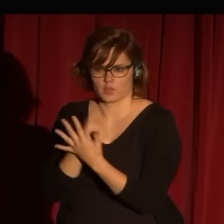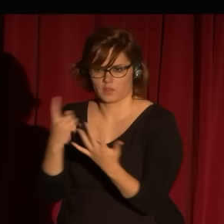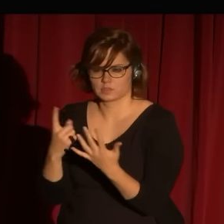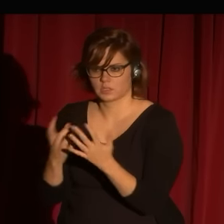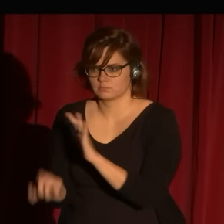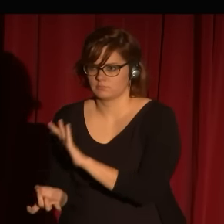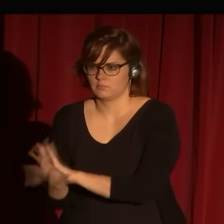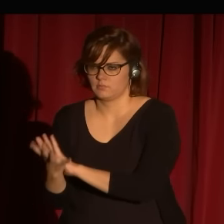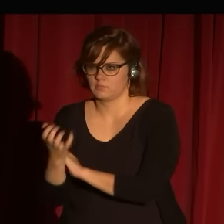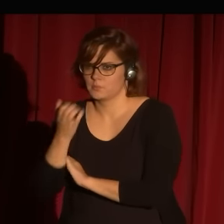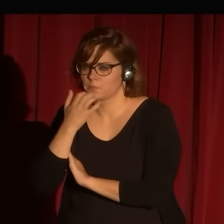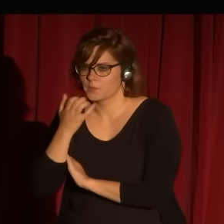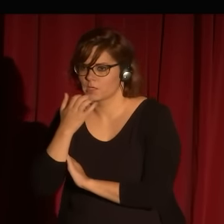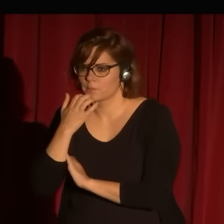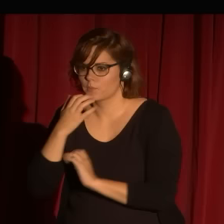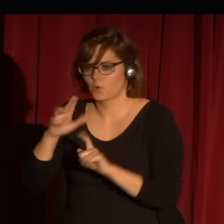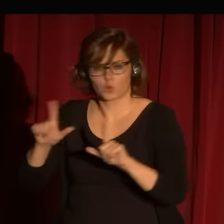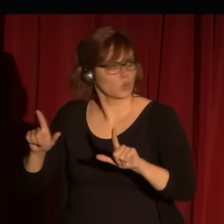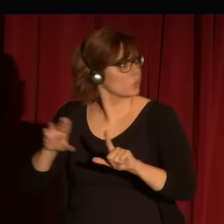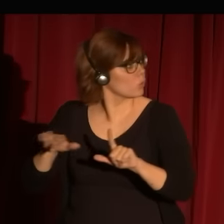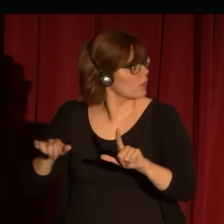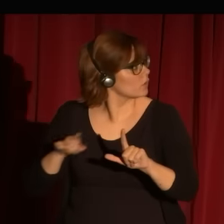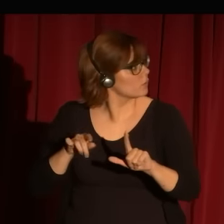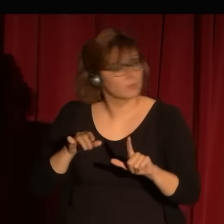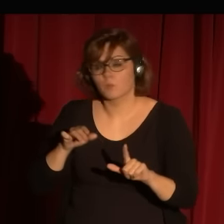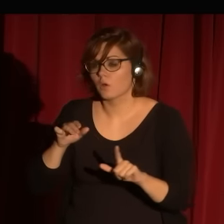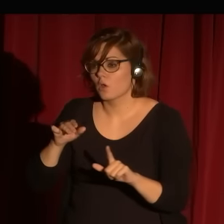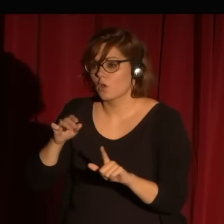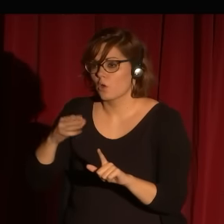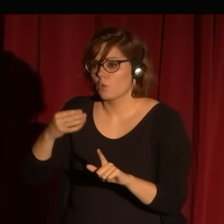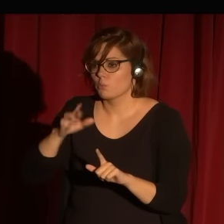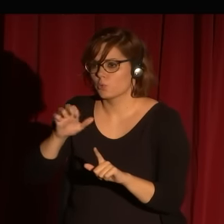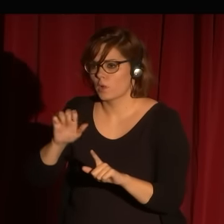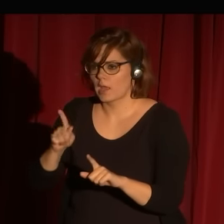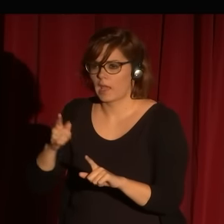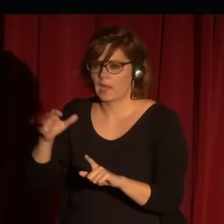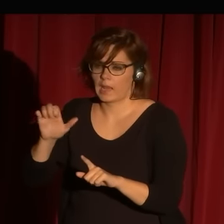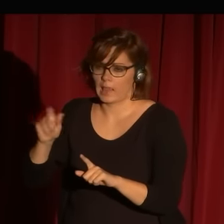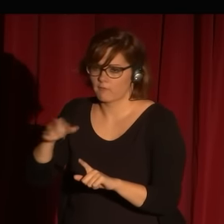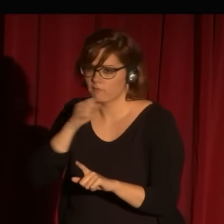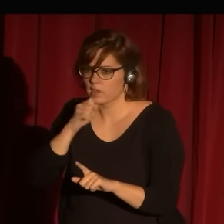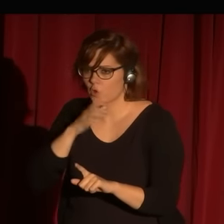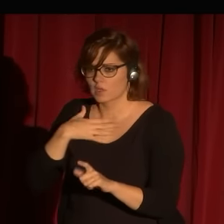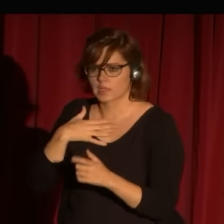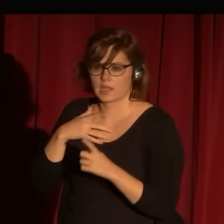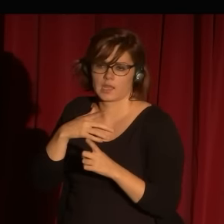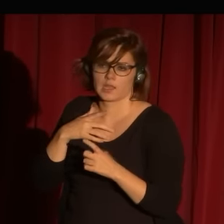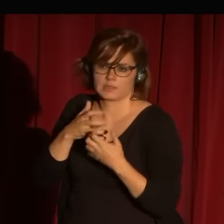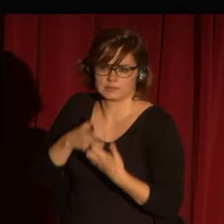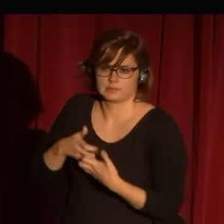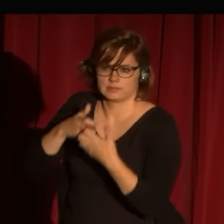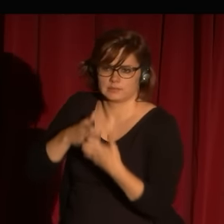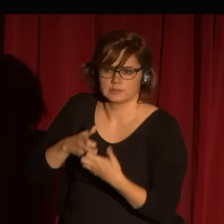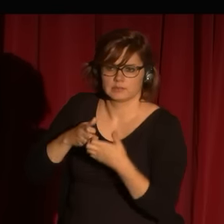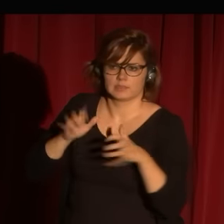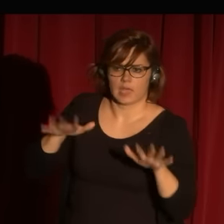y Aparecen por ejemplo en cuadros como este cuando Peter brel el viejo en 1562 quiere pintar la pelea entre los ángeles y los demonios